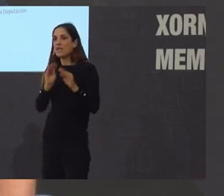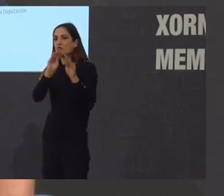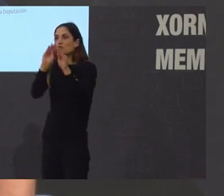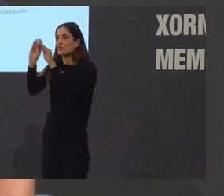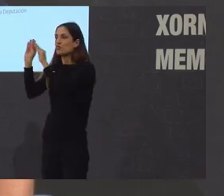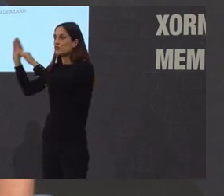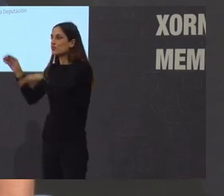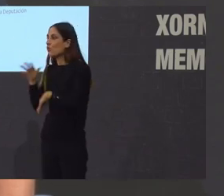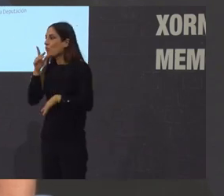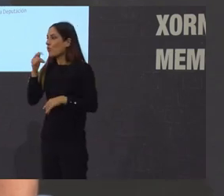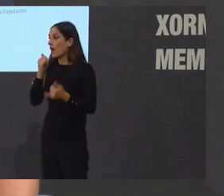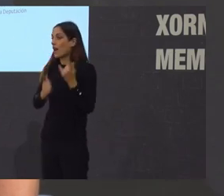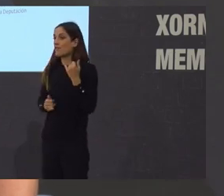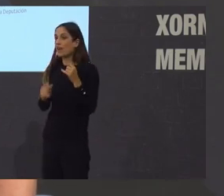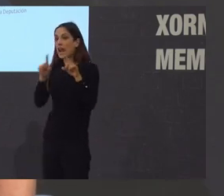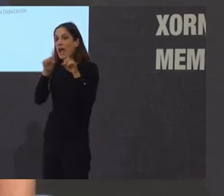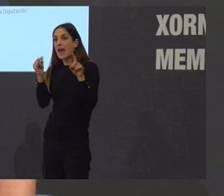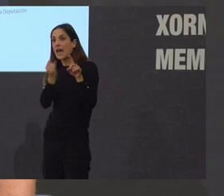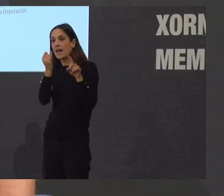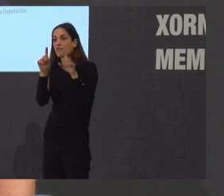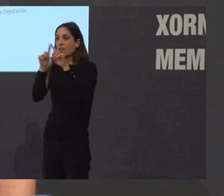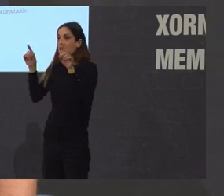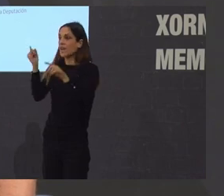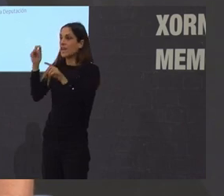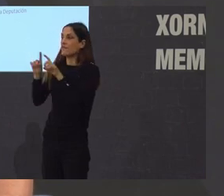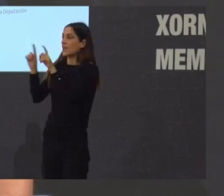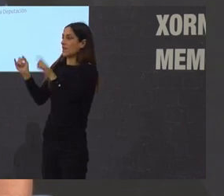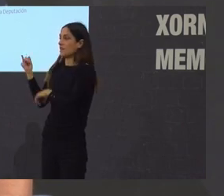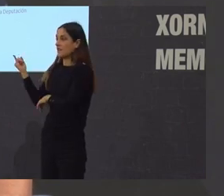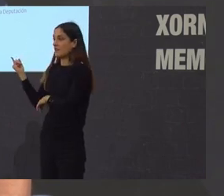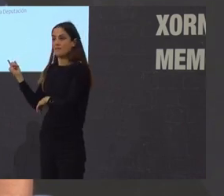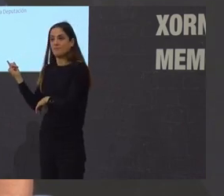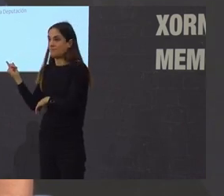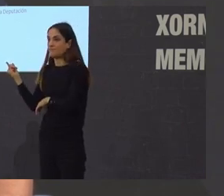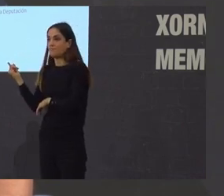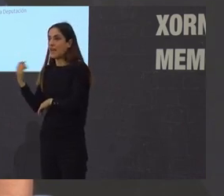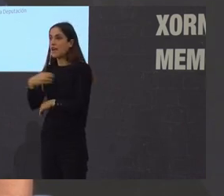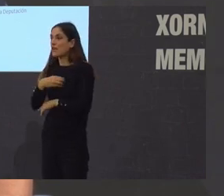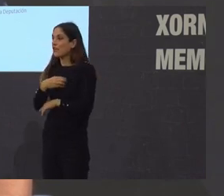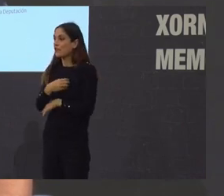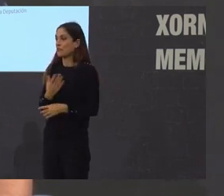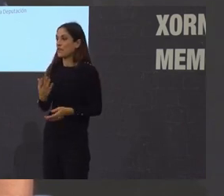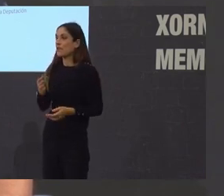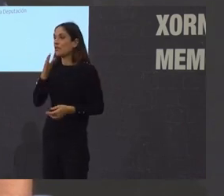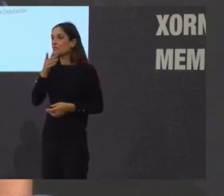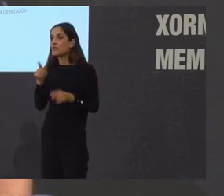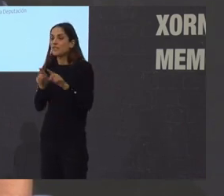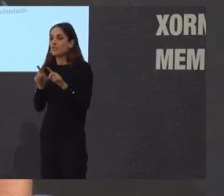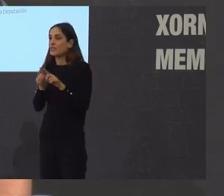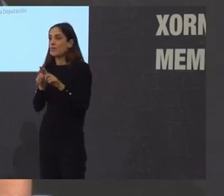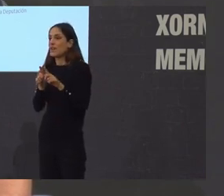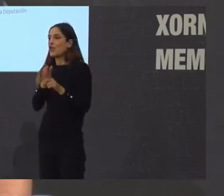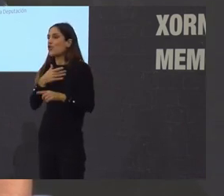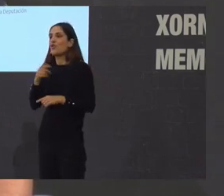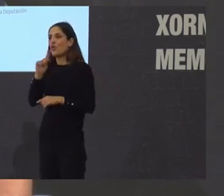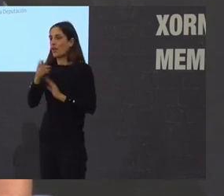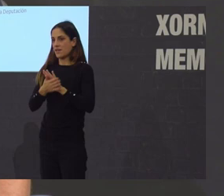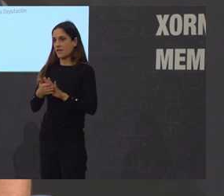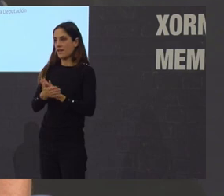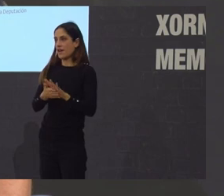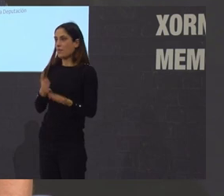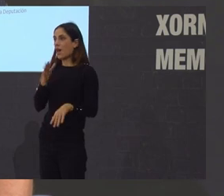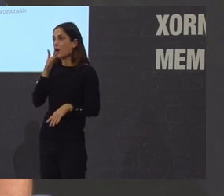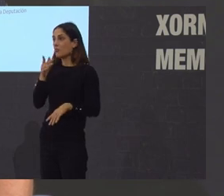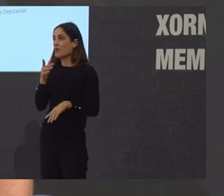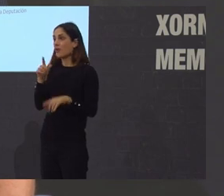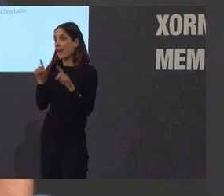ese es el mayor problema. Por eso no quieren hablar de aquello mucha gente, sino porque muchas veces son sus patrones. Por eso no quieren hablar. esa